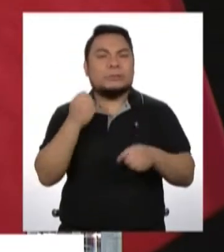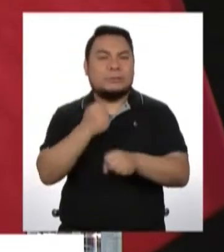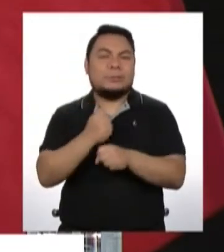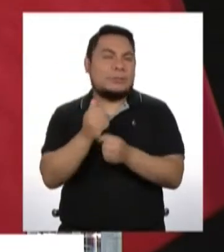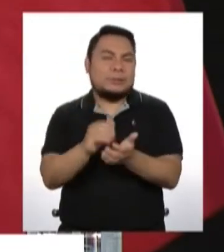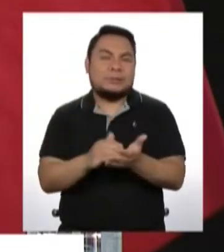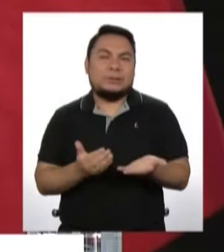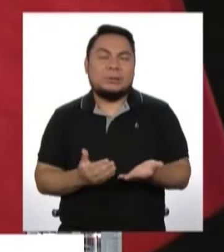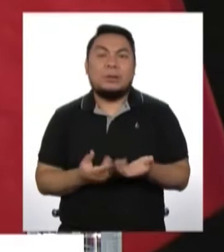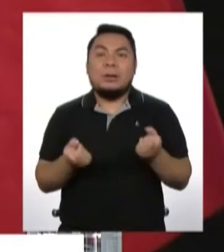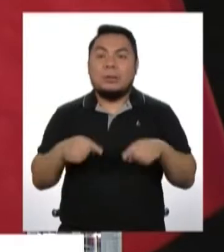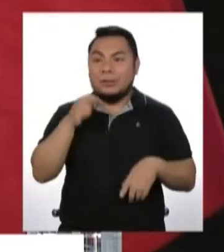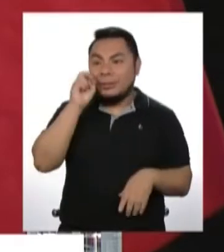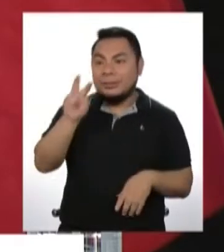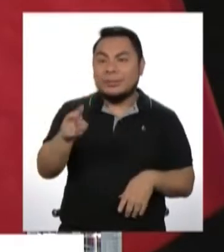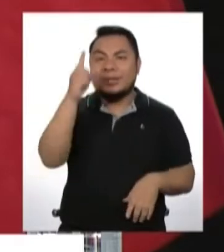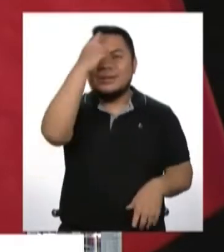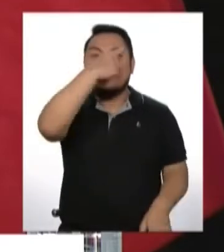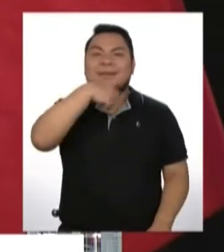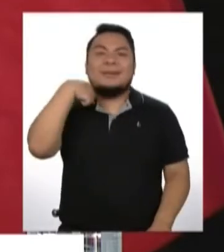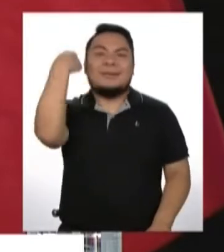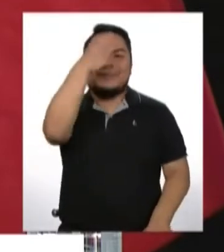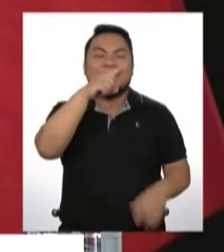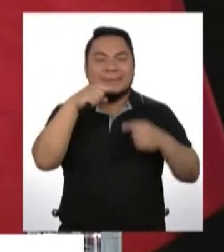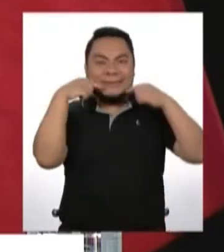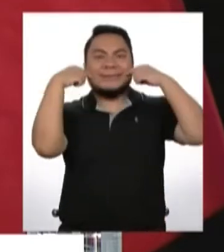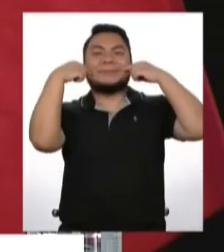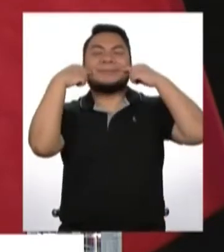vemos esos rostros iluminados